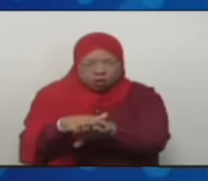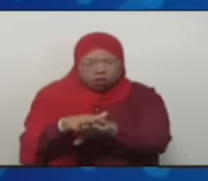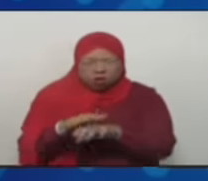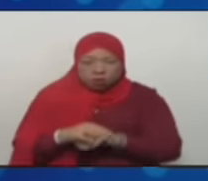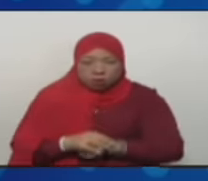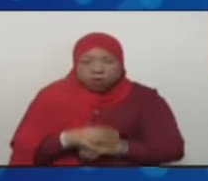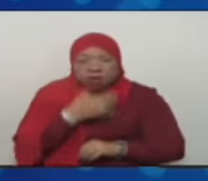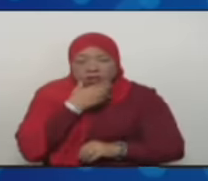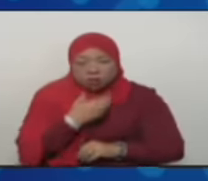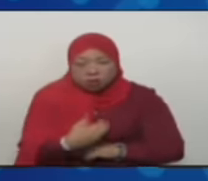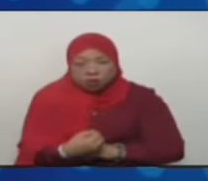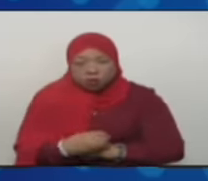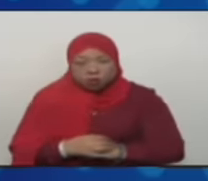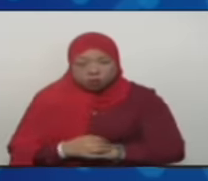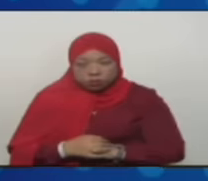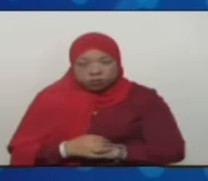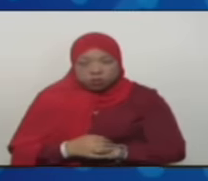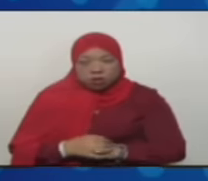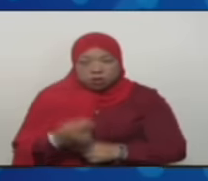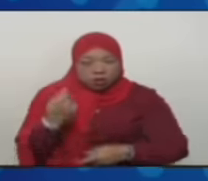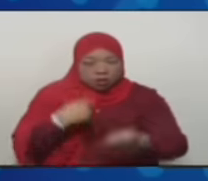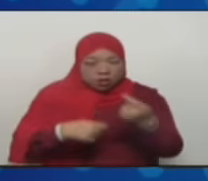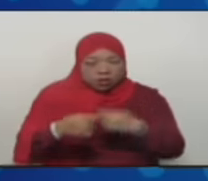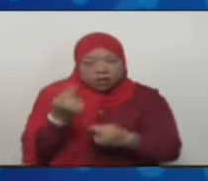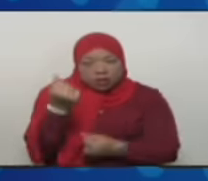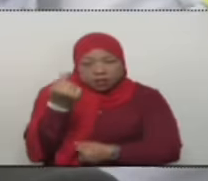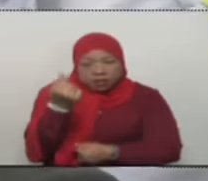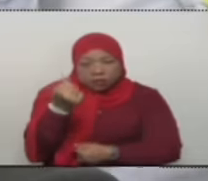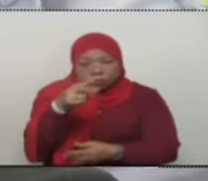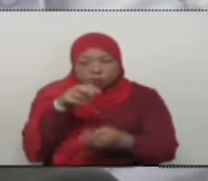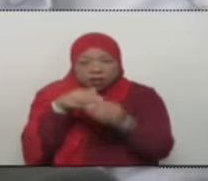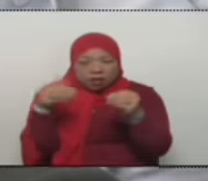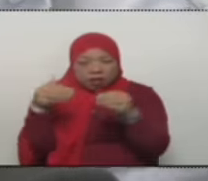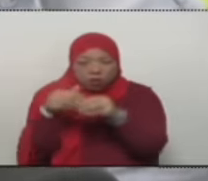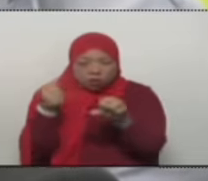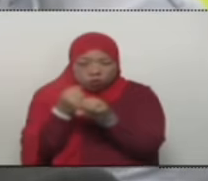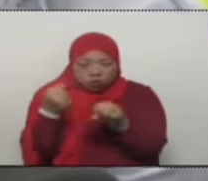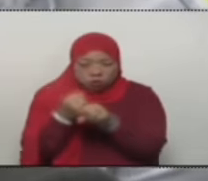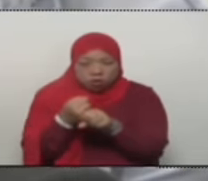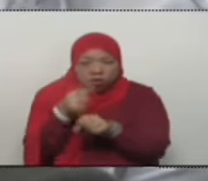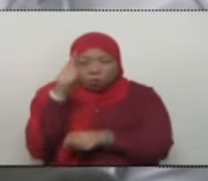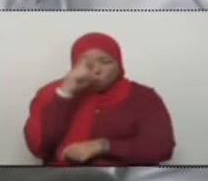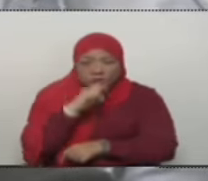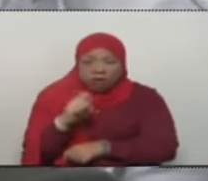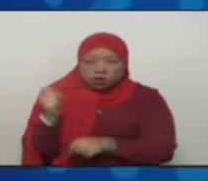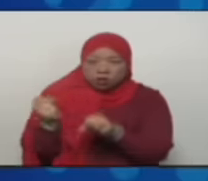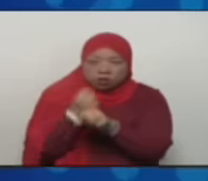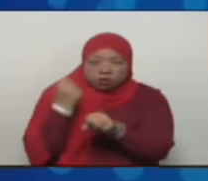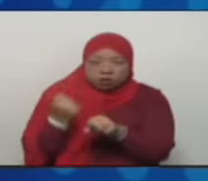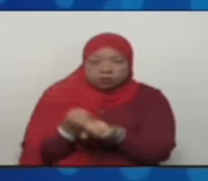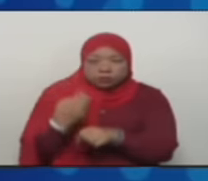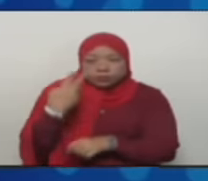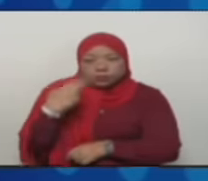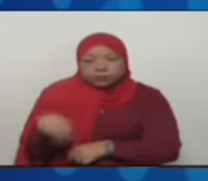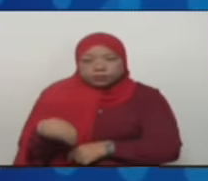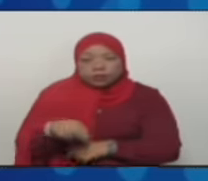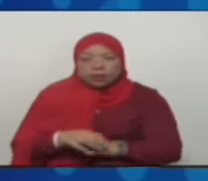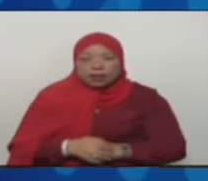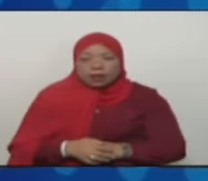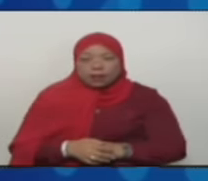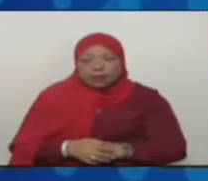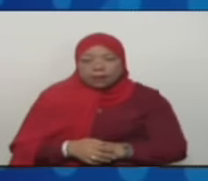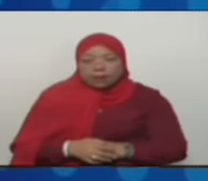diciembre y viene el reparto de las utilidades del año de trabajo. Y vengo yo y me aparezco en noviembre y te digo, tengo